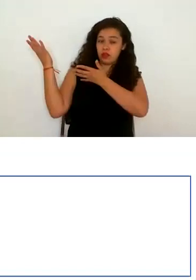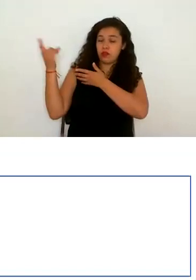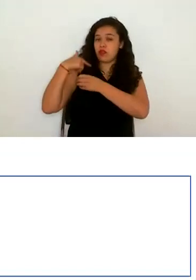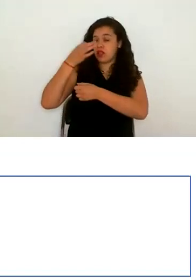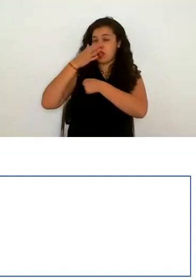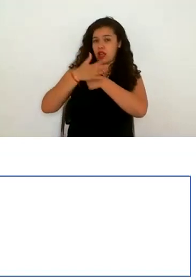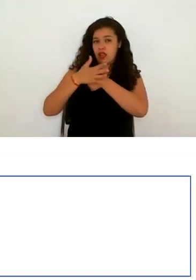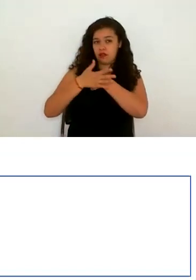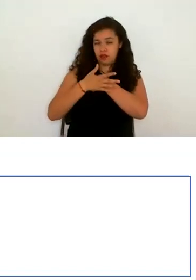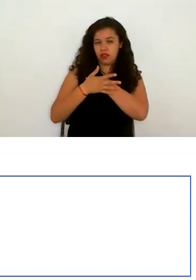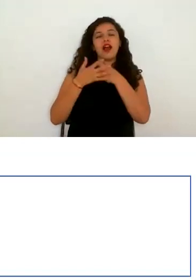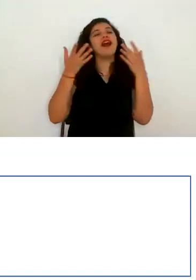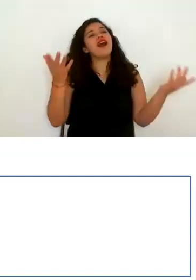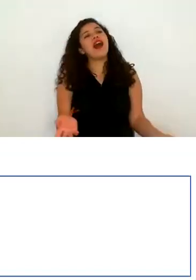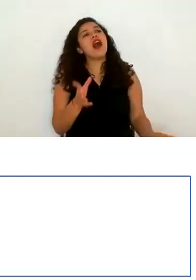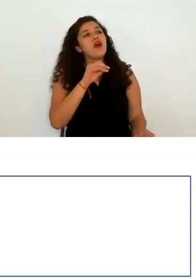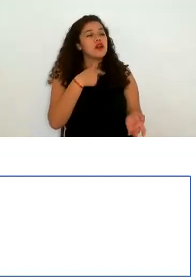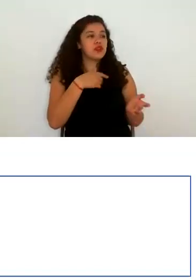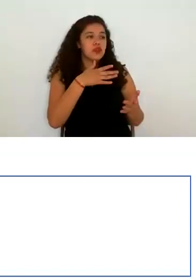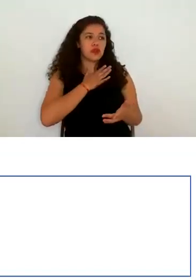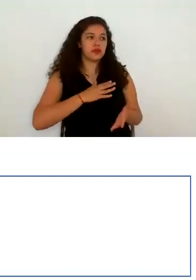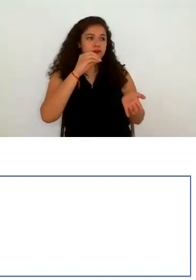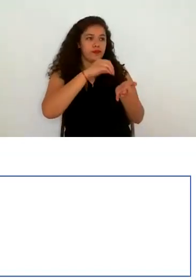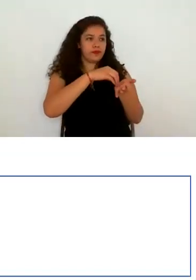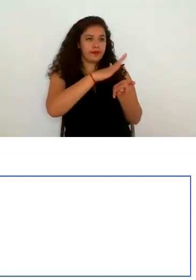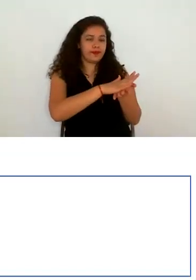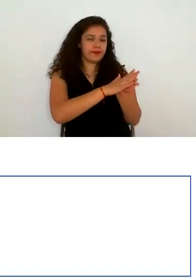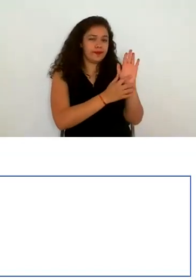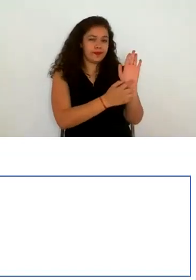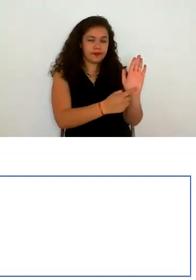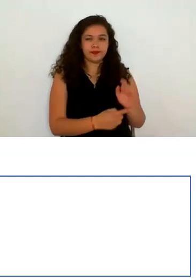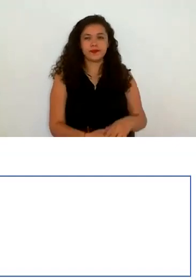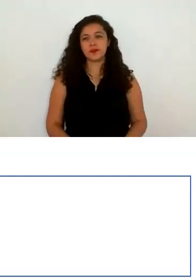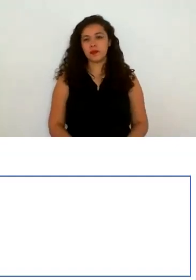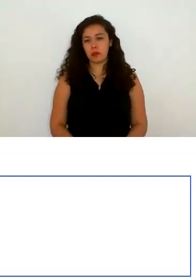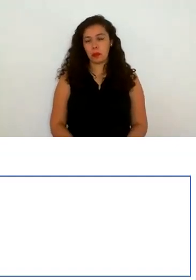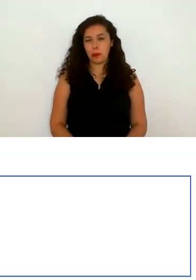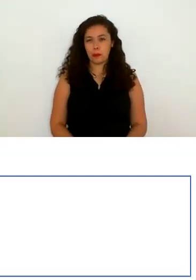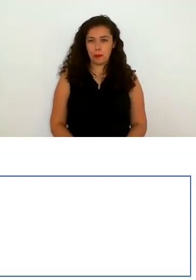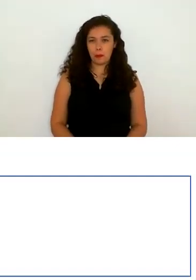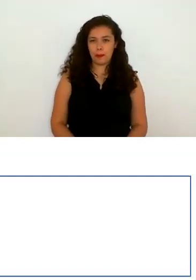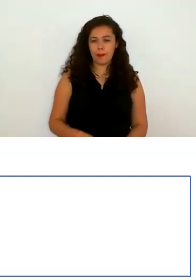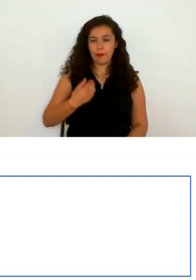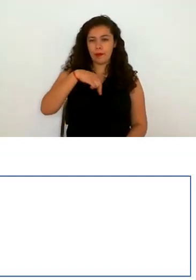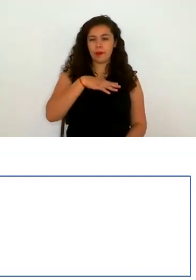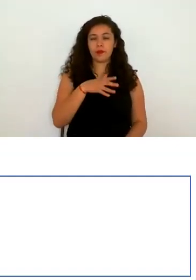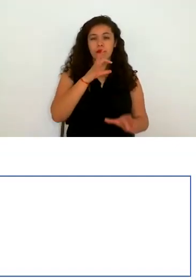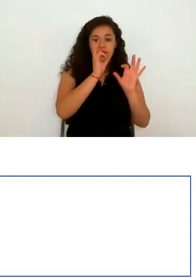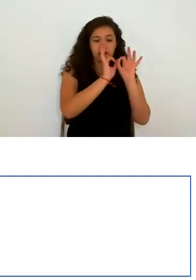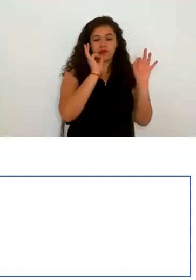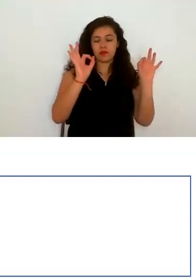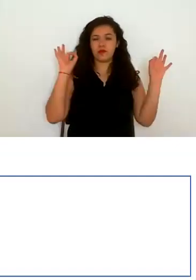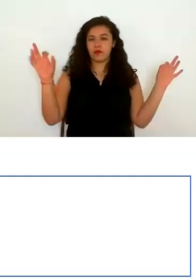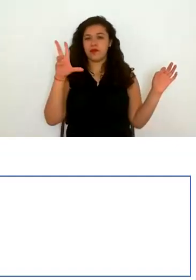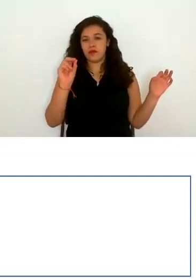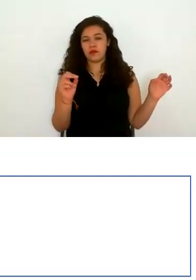solicitud del usuario, ¿no? Y que justifique el porqué. Y lo que no debemos perforar, de acuerdo a los lineamientos,